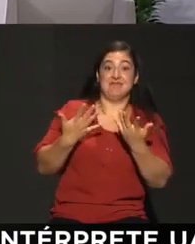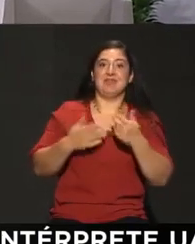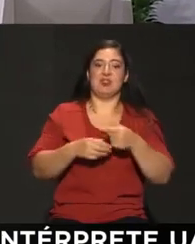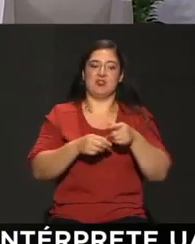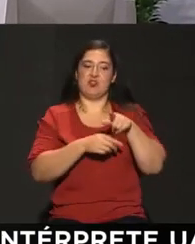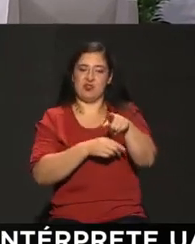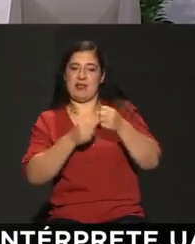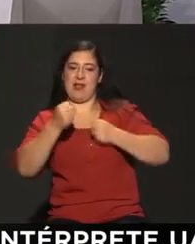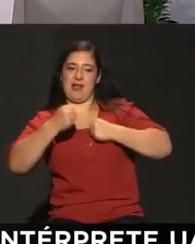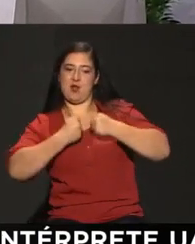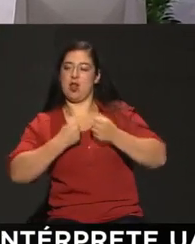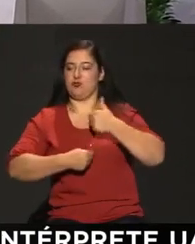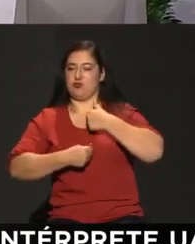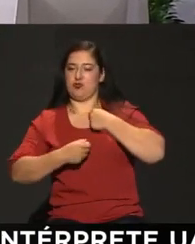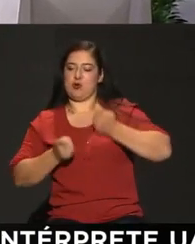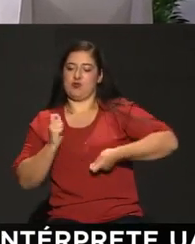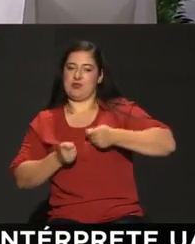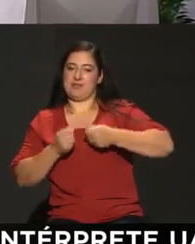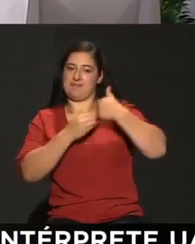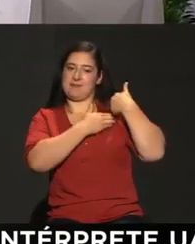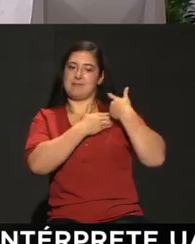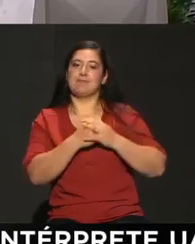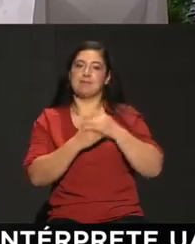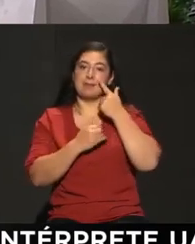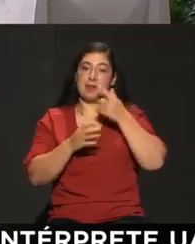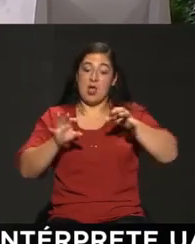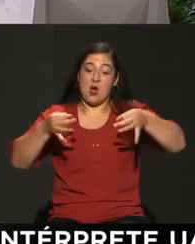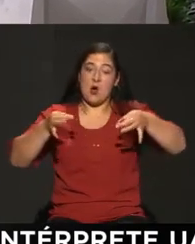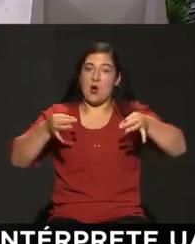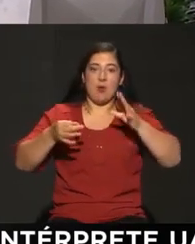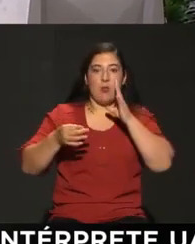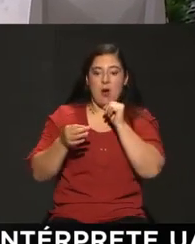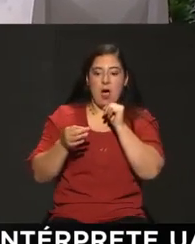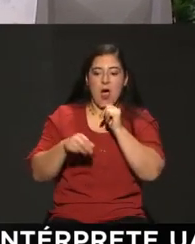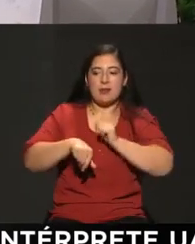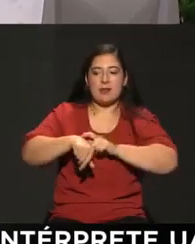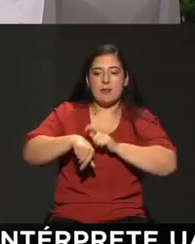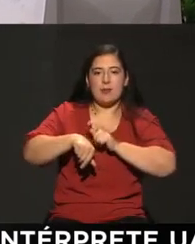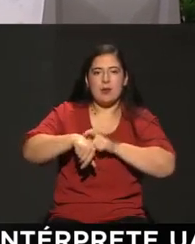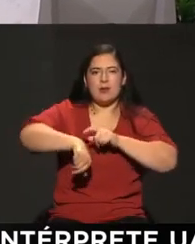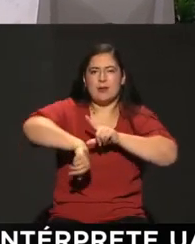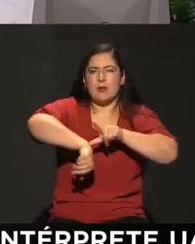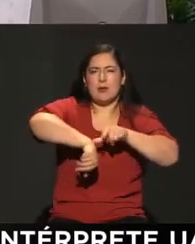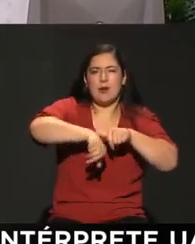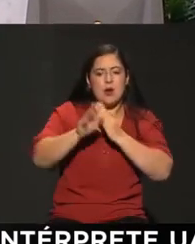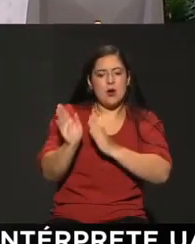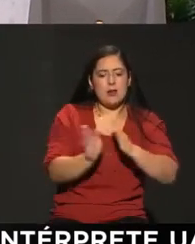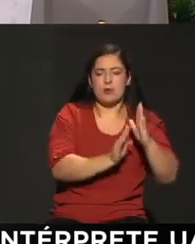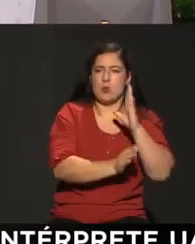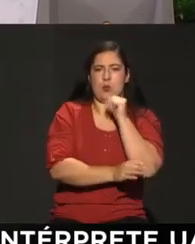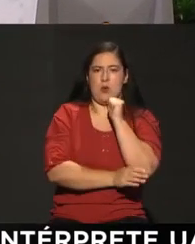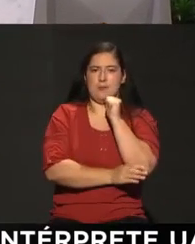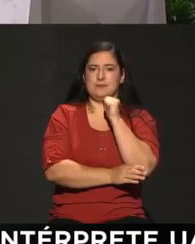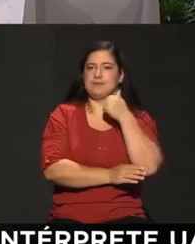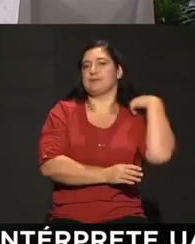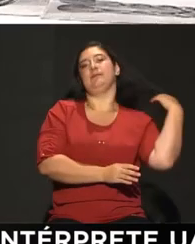cucharas. Perfecto. En este momento nosotros en la hoja no tenemos una organización de tiempo de duración, pero ya lo vamos a hacer.